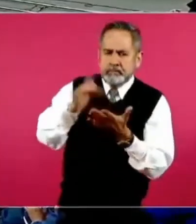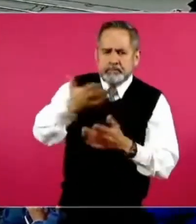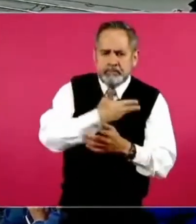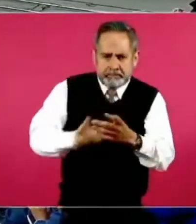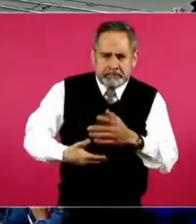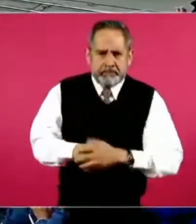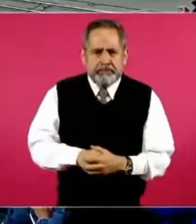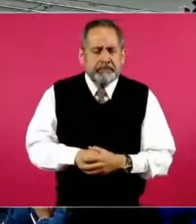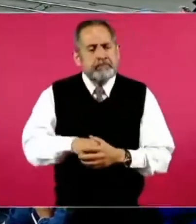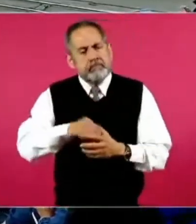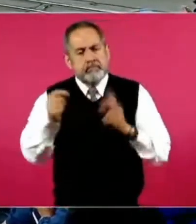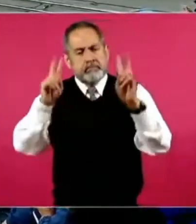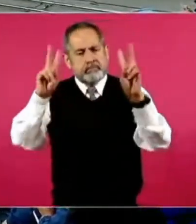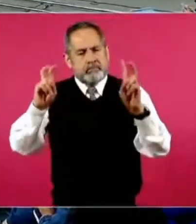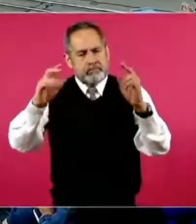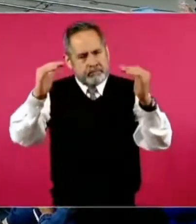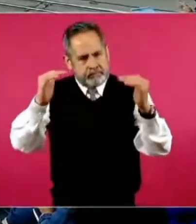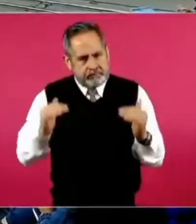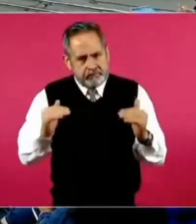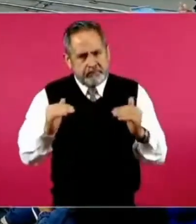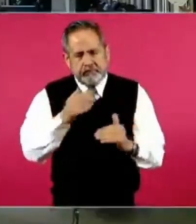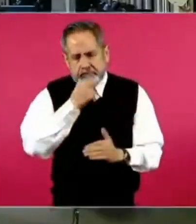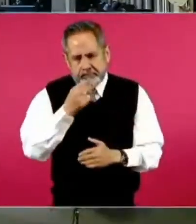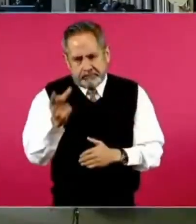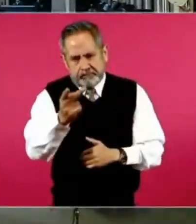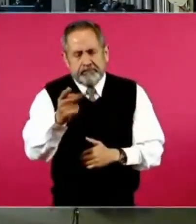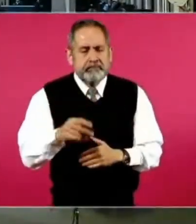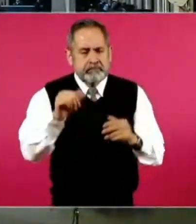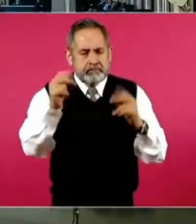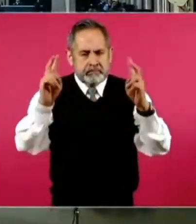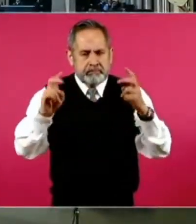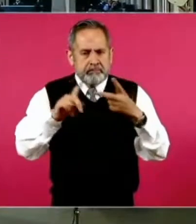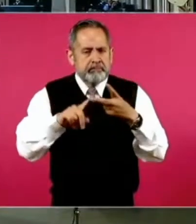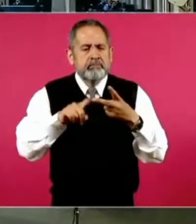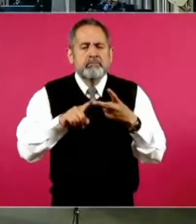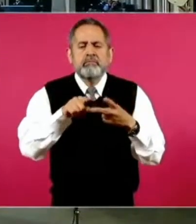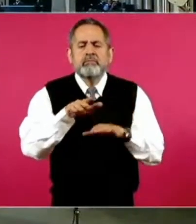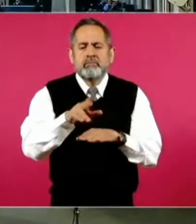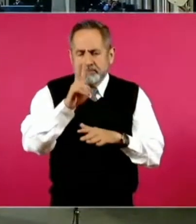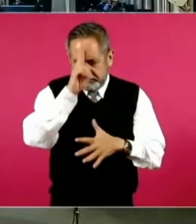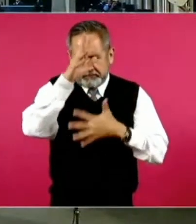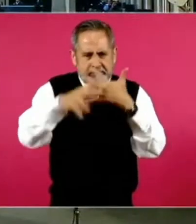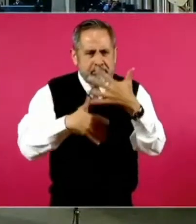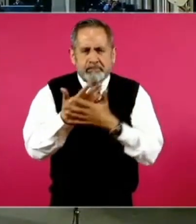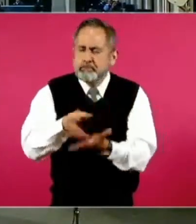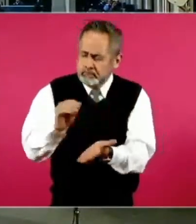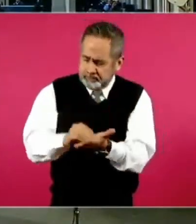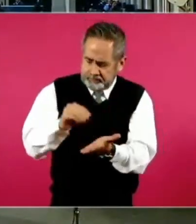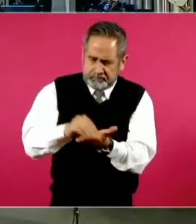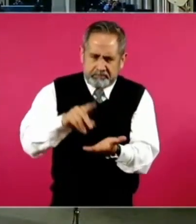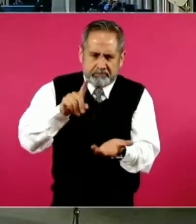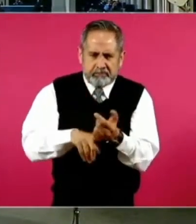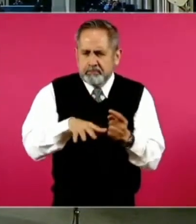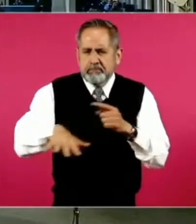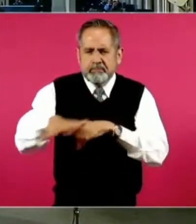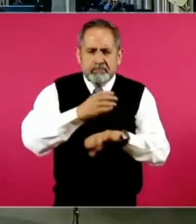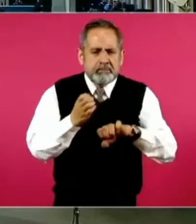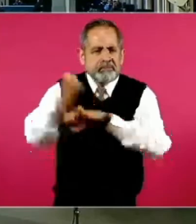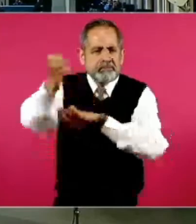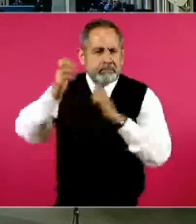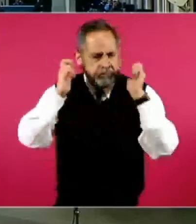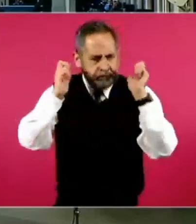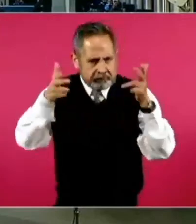El siguiente tema tiene que ver dándole seguimiento a la violencia que se sigue suscitando en el estado de